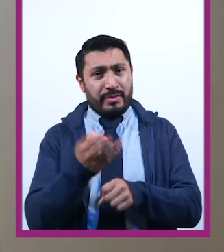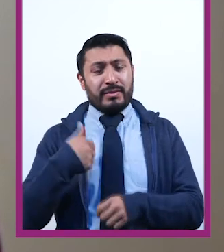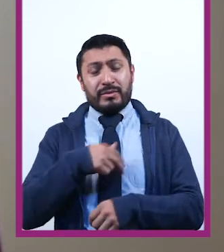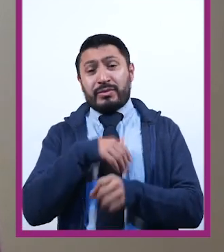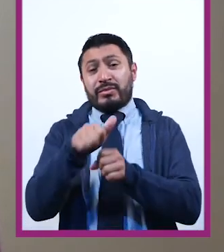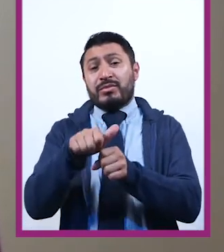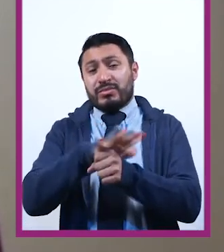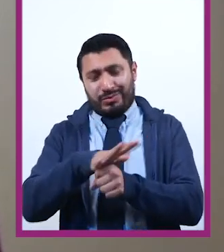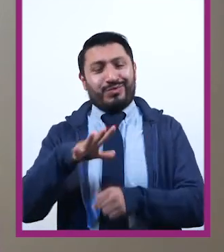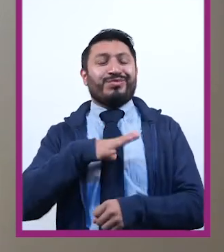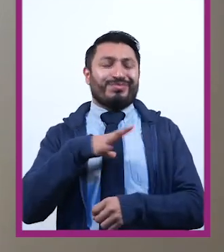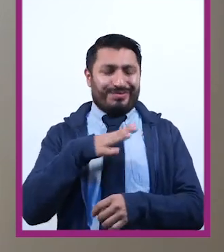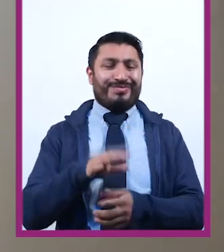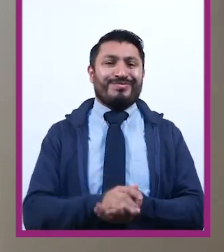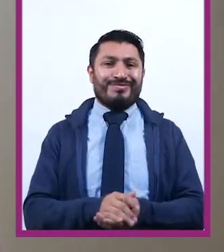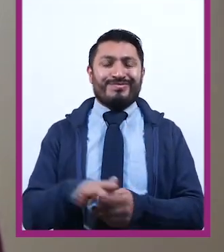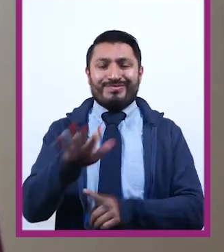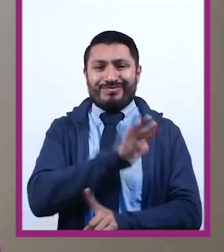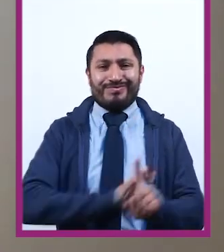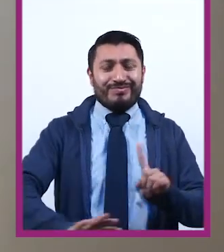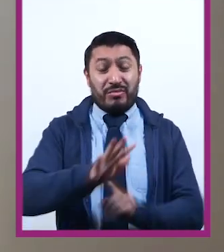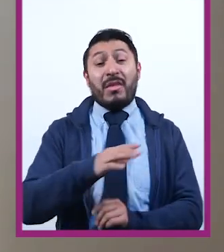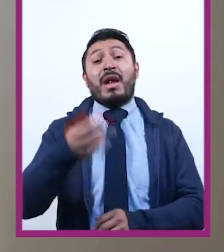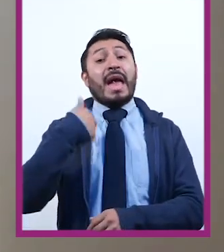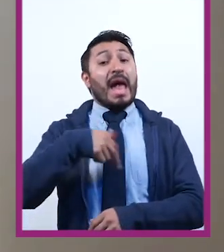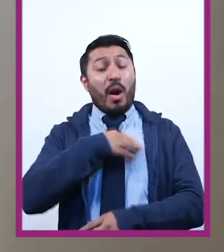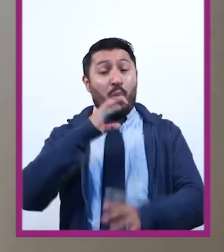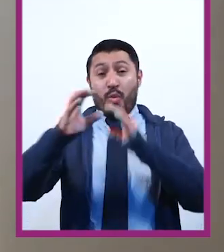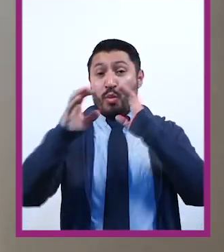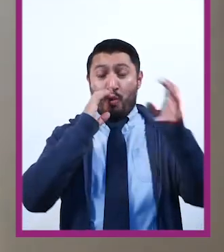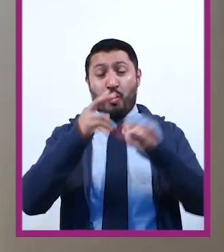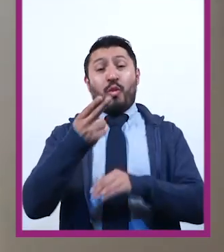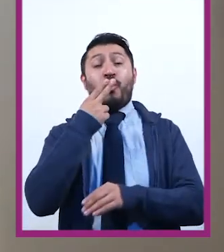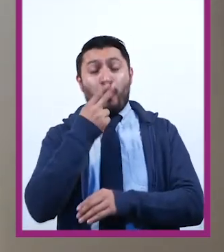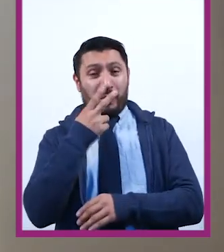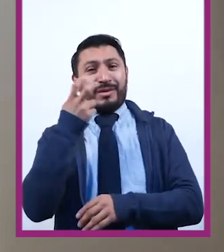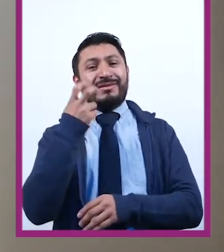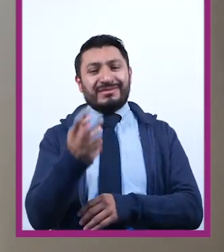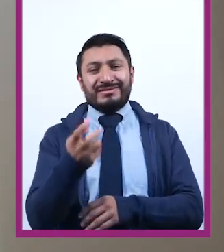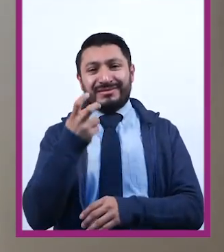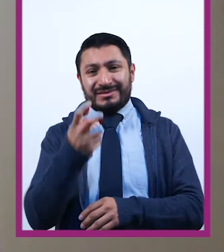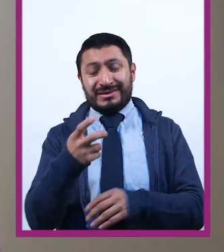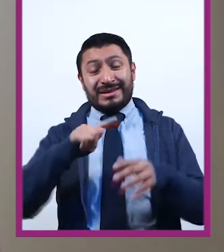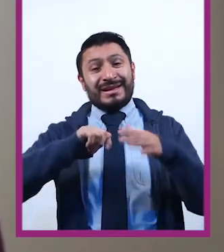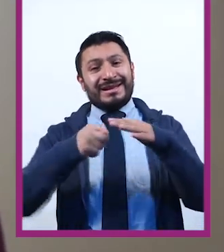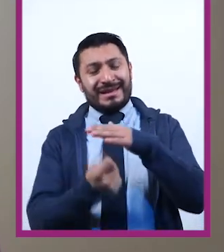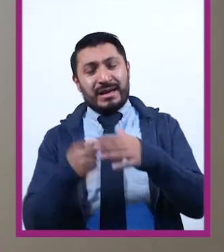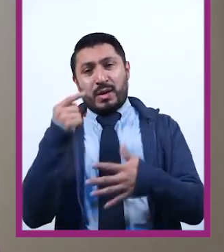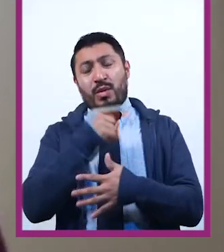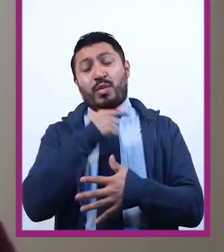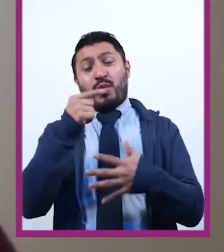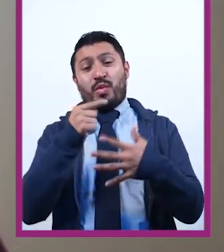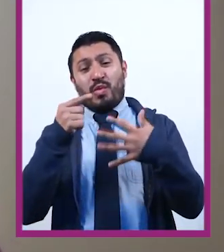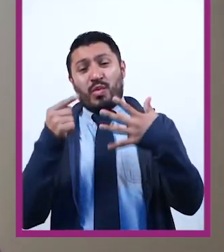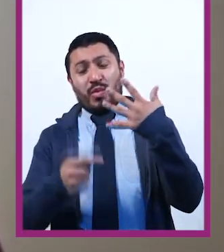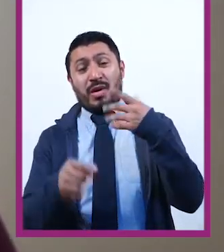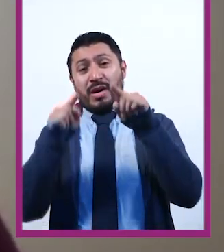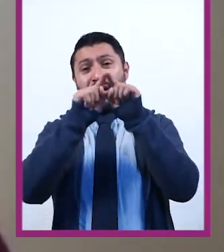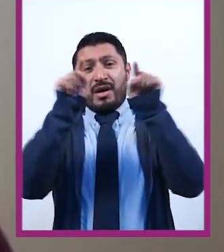estamos en la pandemia, para comunicarnos usamos pues todas estas